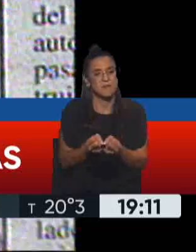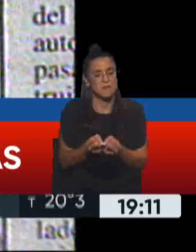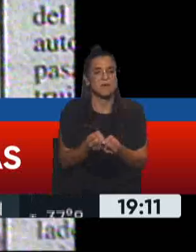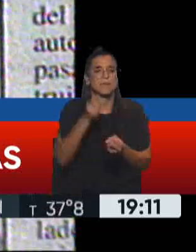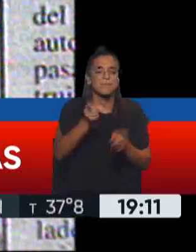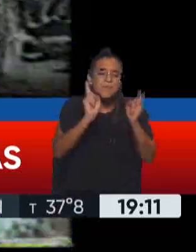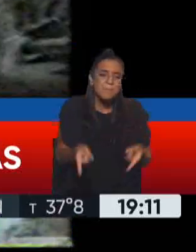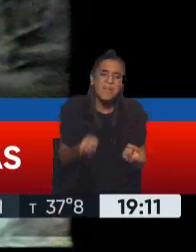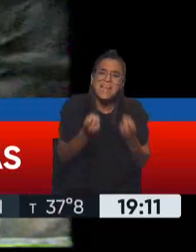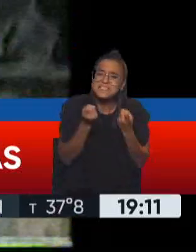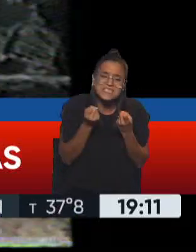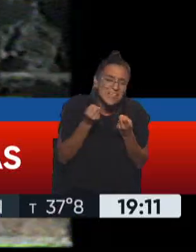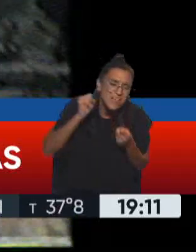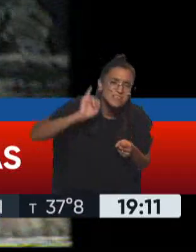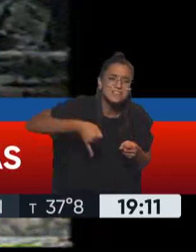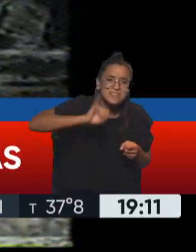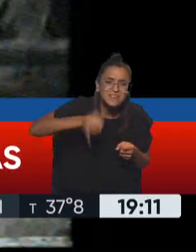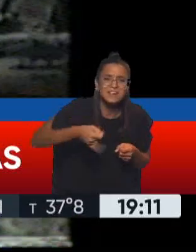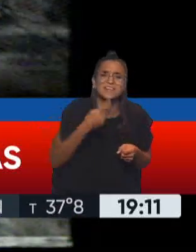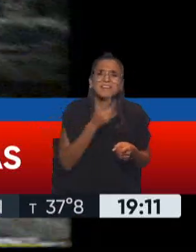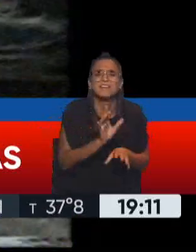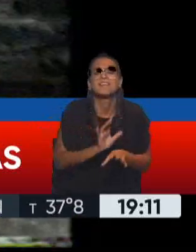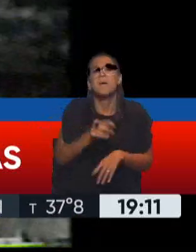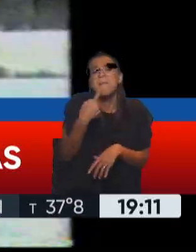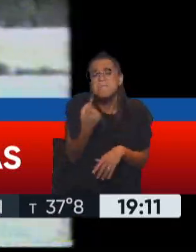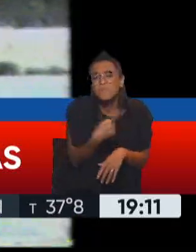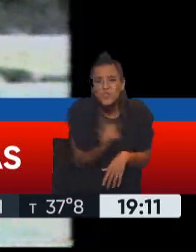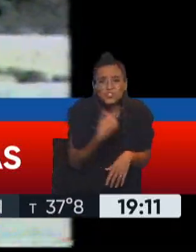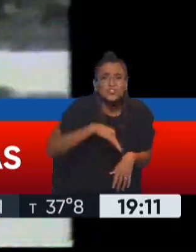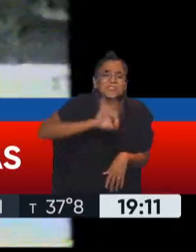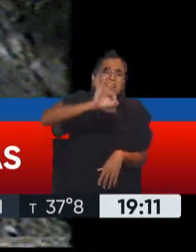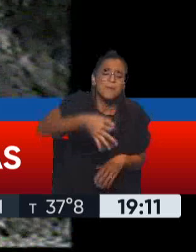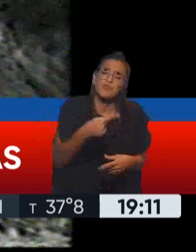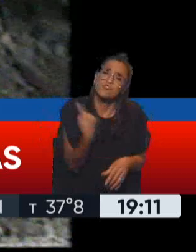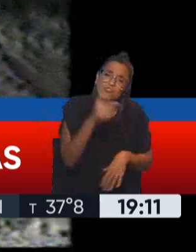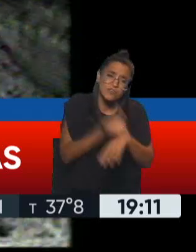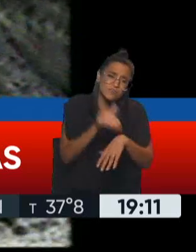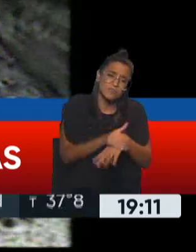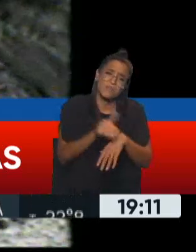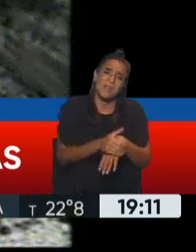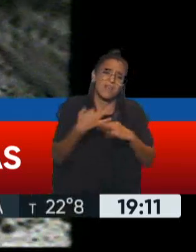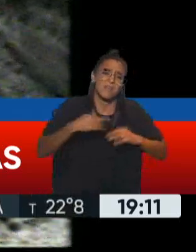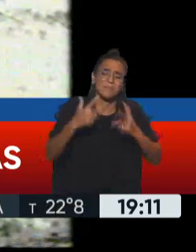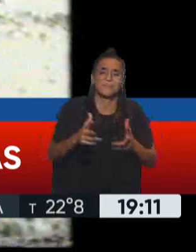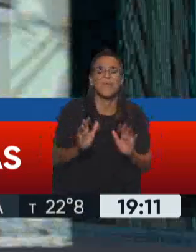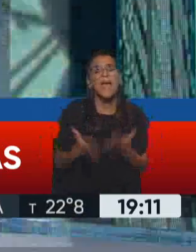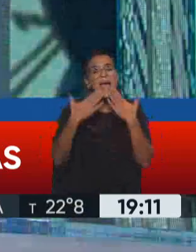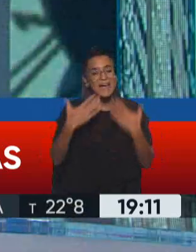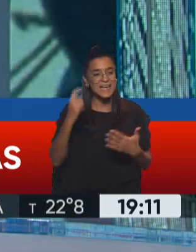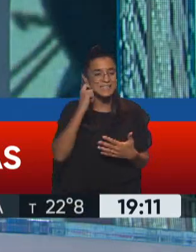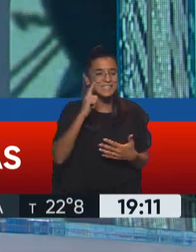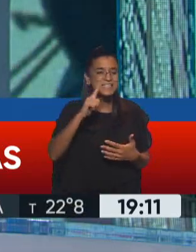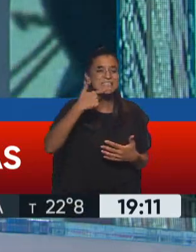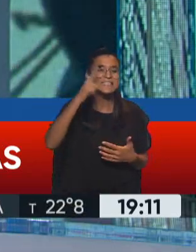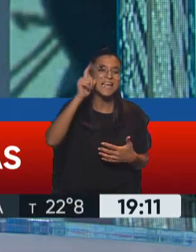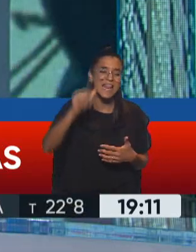esa necesidad imperiosa que tiene la sociedad de saber lo que pasa, y nosotros tenemos esa responsabilidad de garantizarlo. Gracias, Gisela, por estos minutos